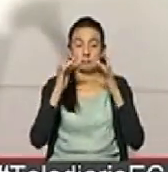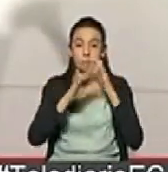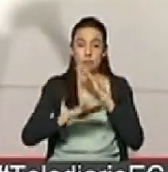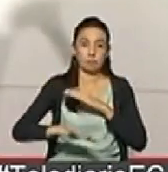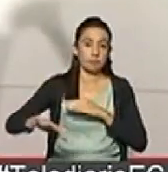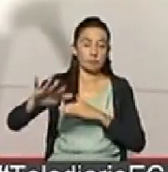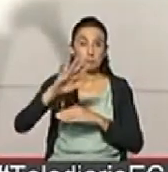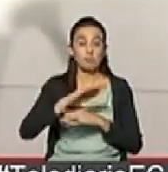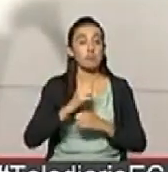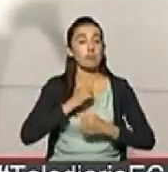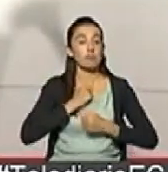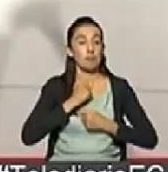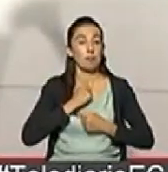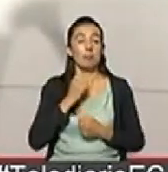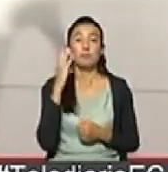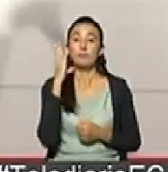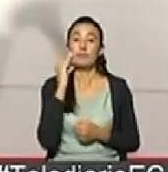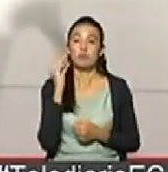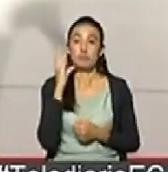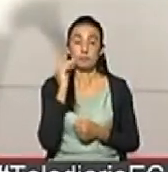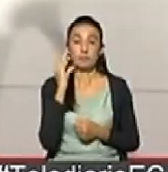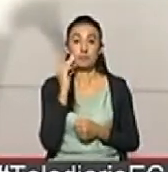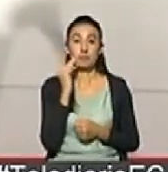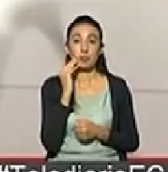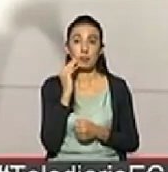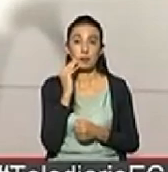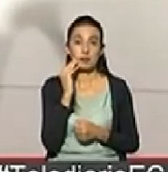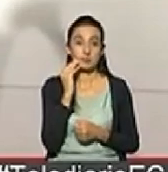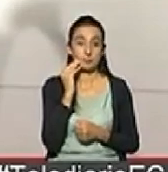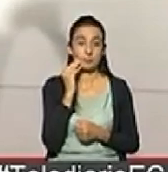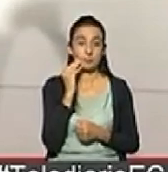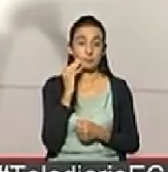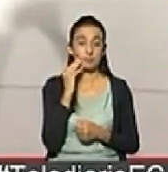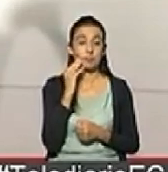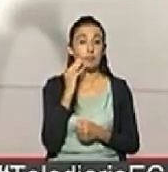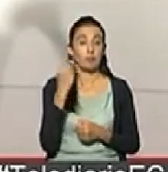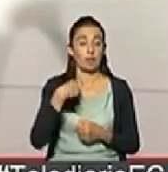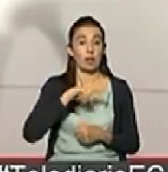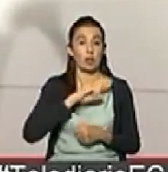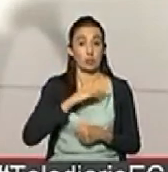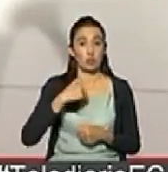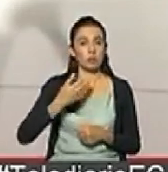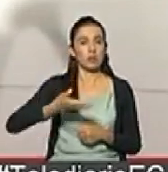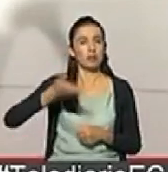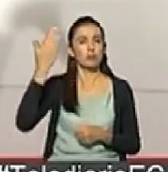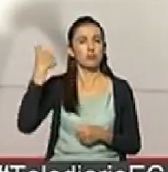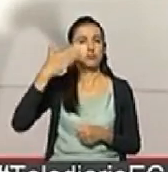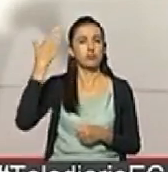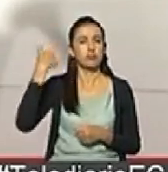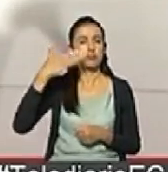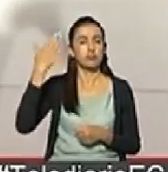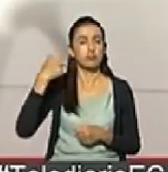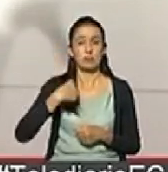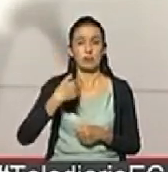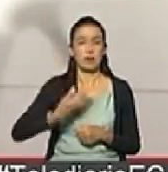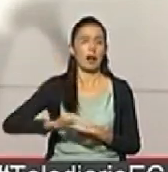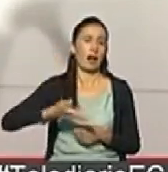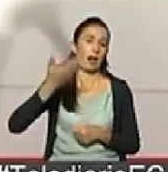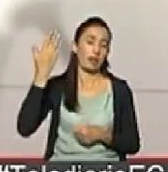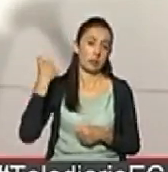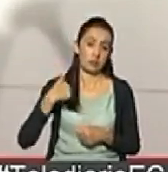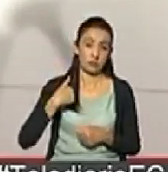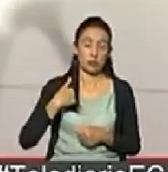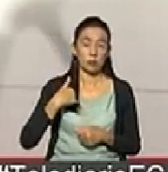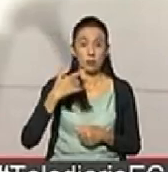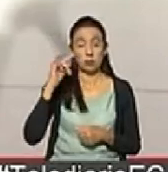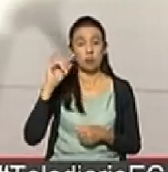nuestra propia experiencia. Hemos de saber que para nosotros también hubieron un montón de dificultades y preguntas, y todavía las sigue habiendo respecto a todos